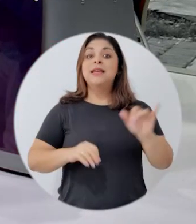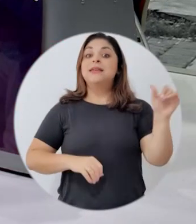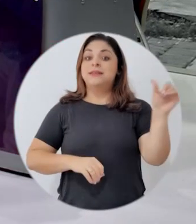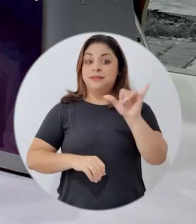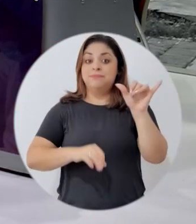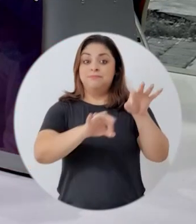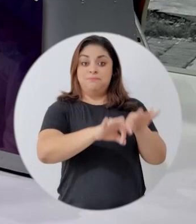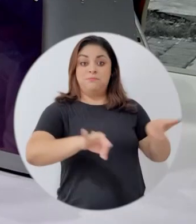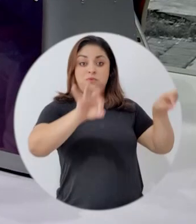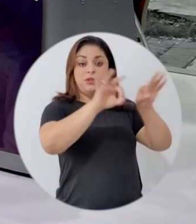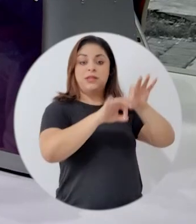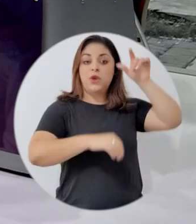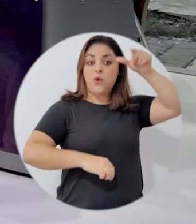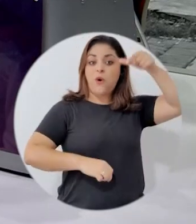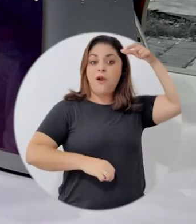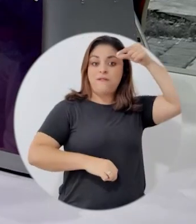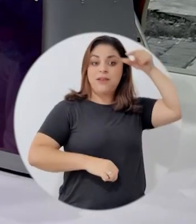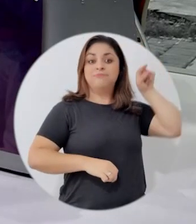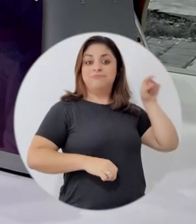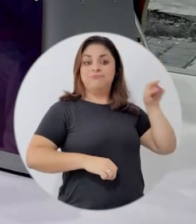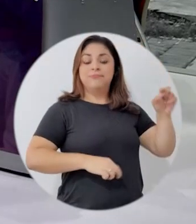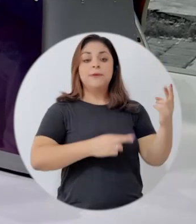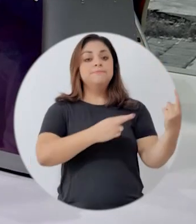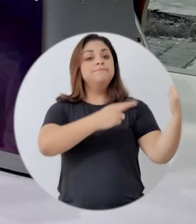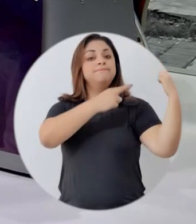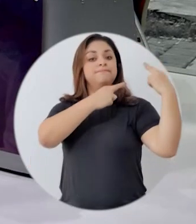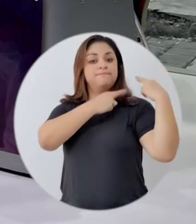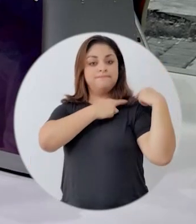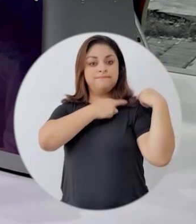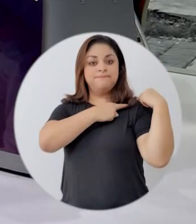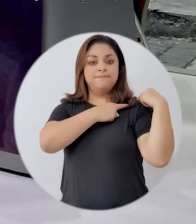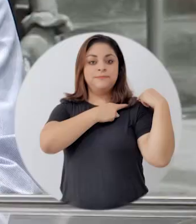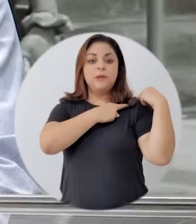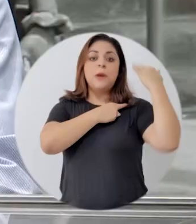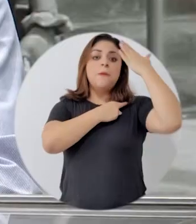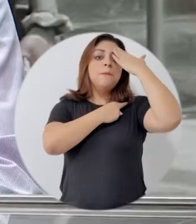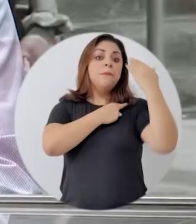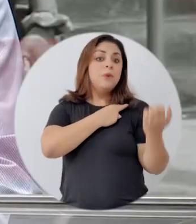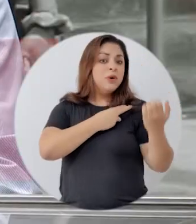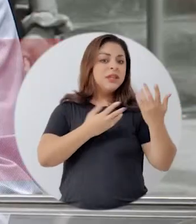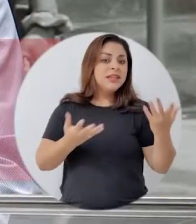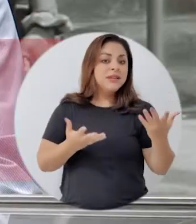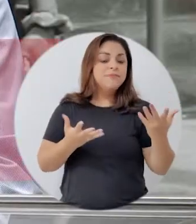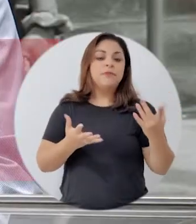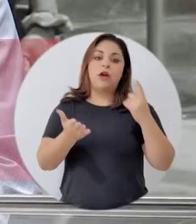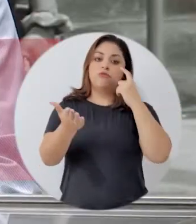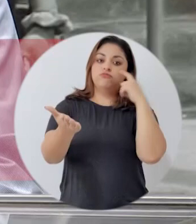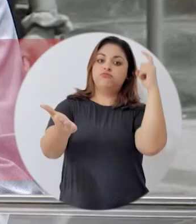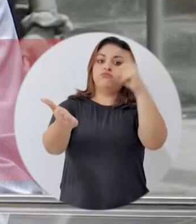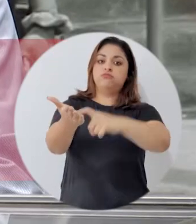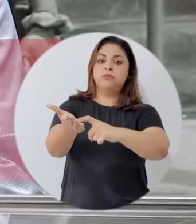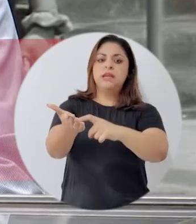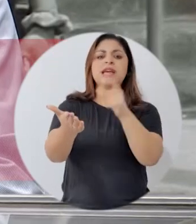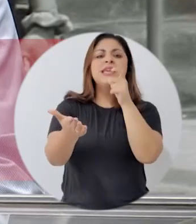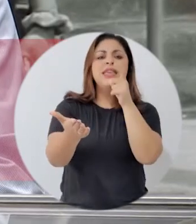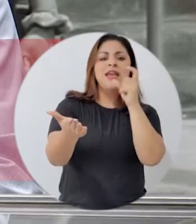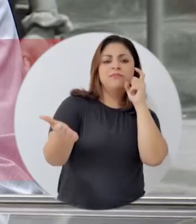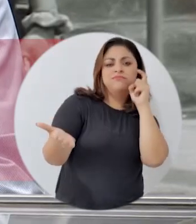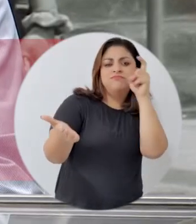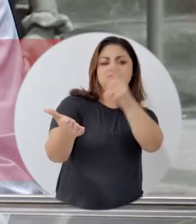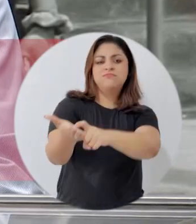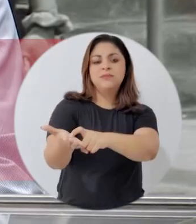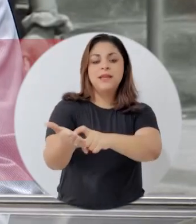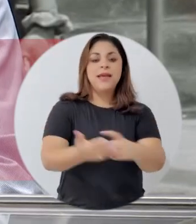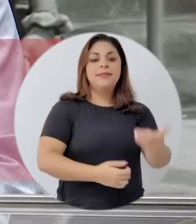gobierno. O sea, la carbono neutralidad es un reconocimiento y ese reconocimiento lo otorga la Dirección de